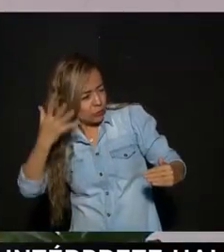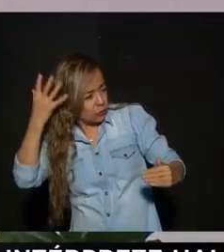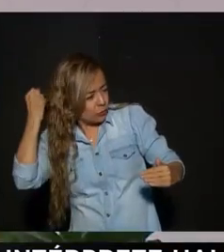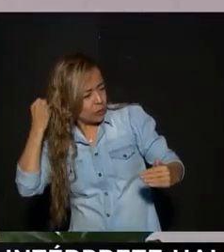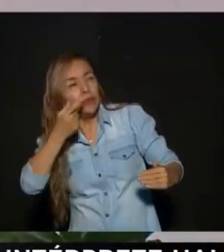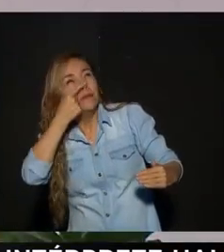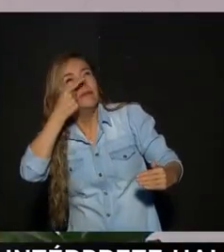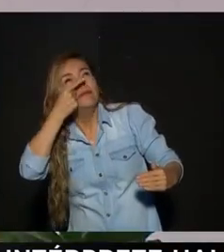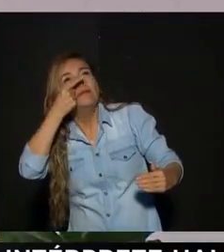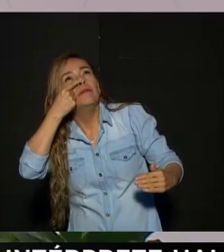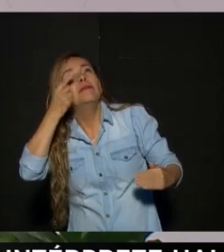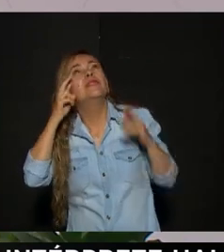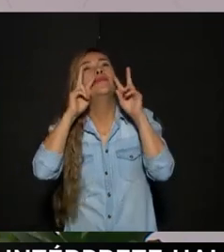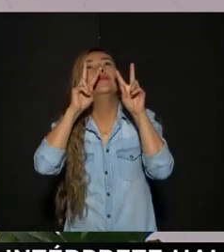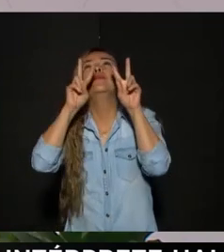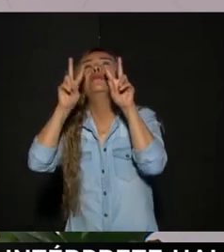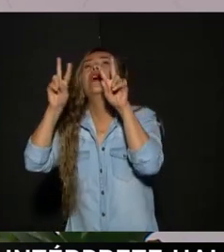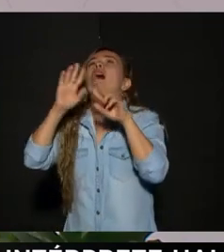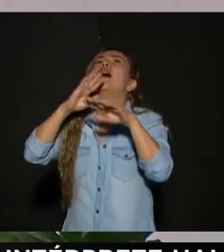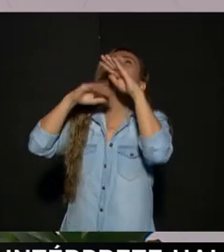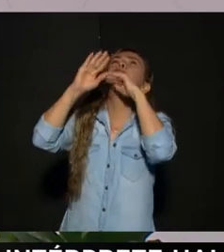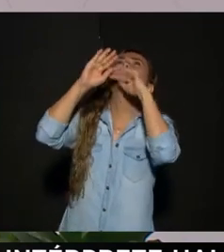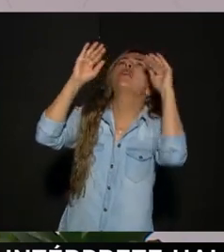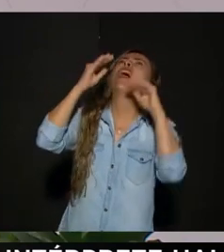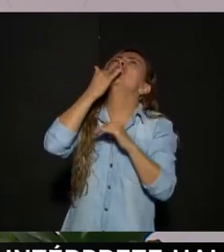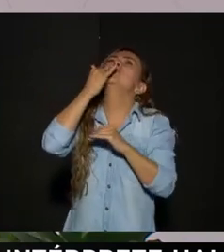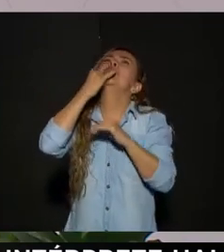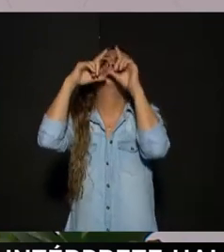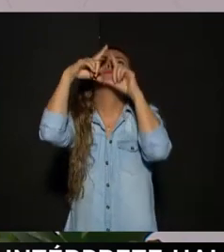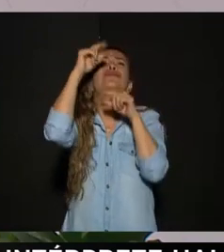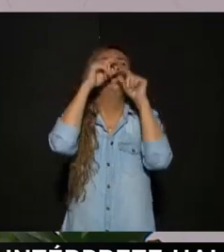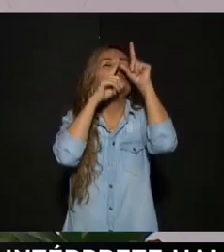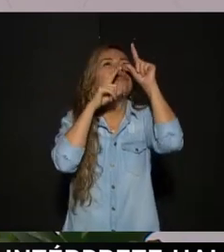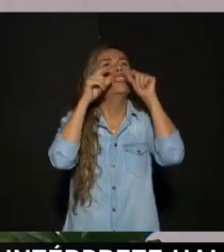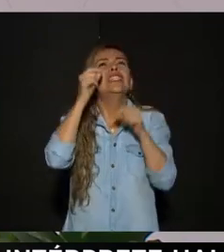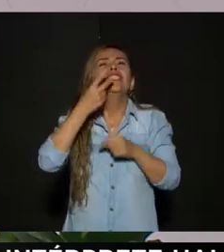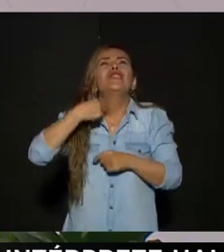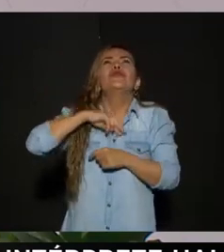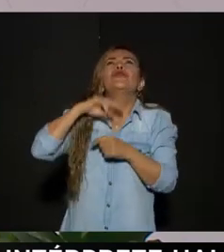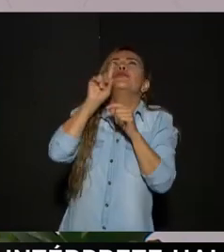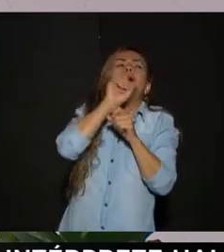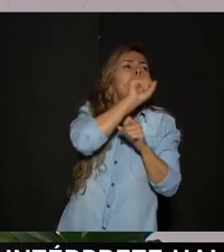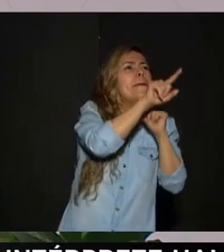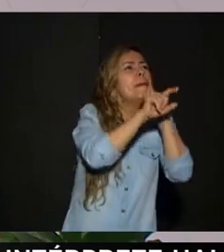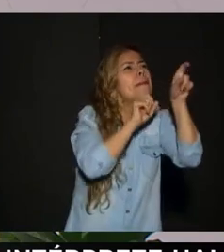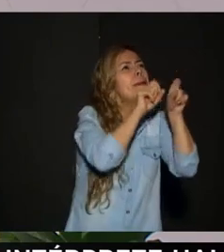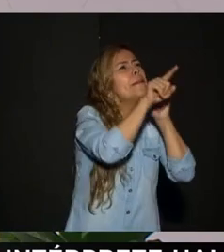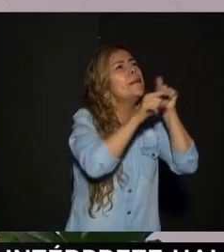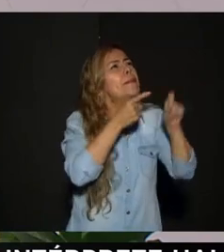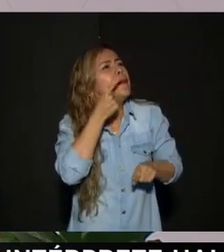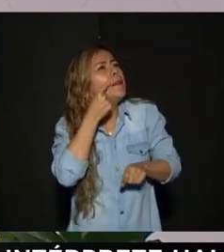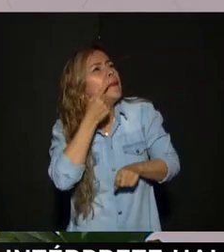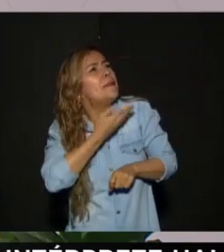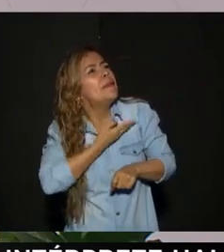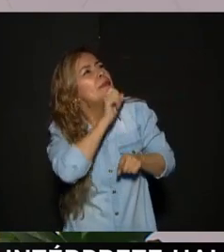ya crecemos. Cuando somos niños, siempre pensamos, ve, ¿qué pasa con las estrellas? Y elaboramos un montón de preguntas a nuestros papás en torno al